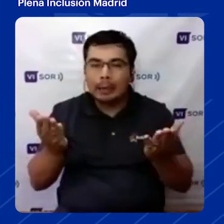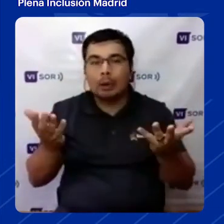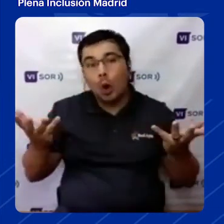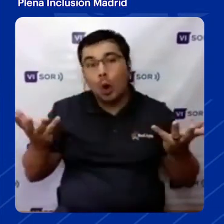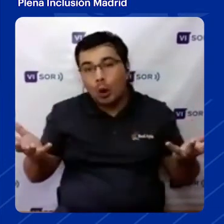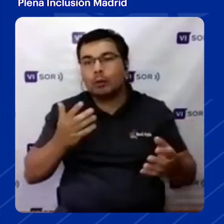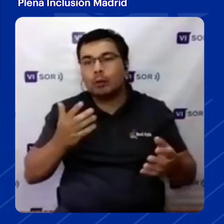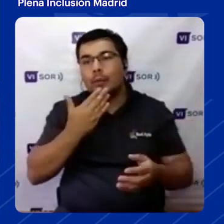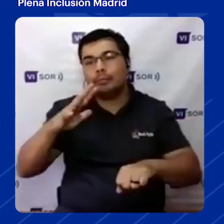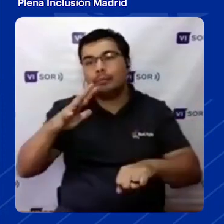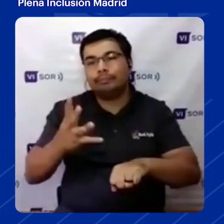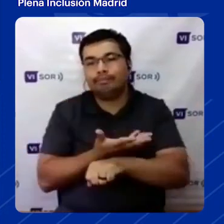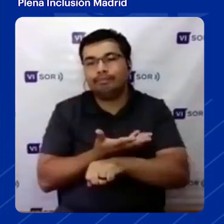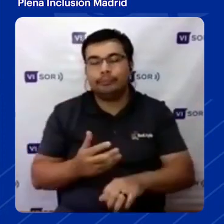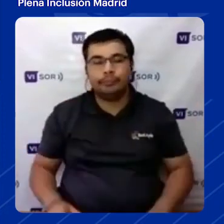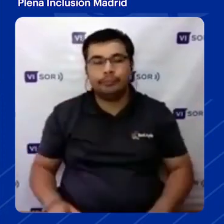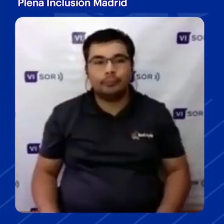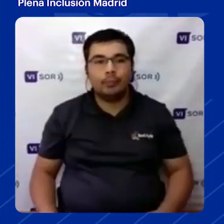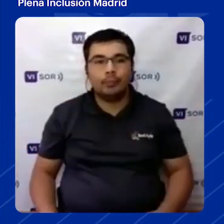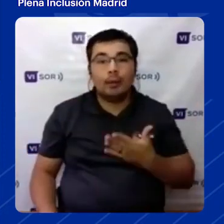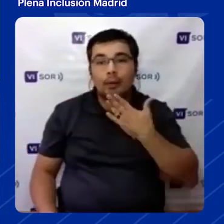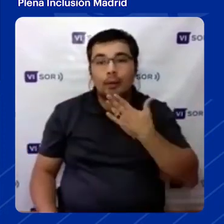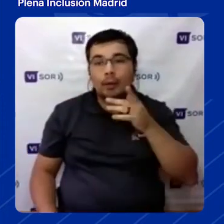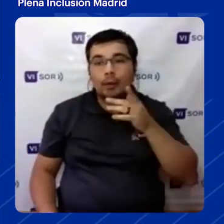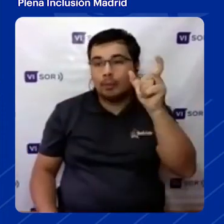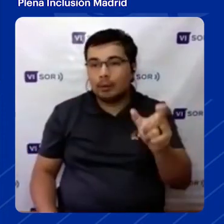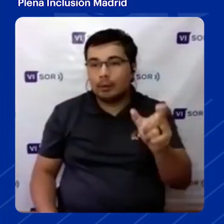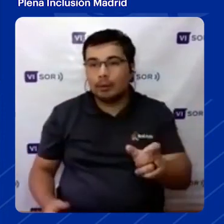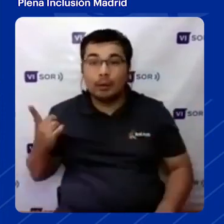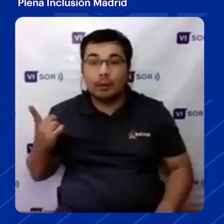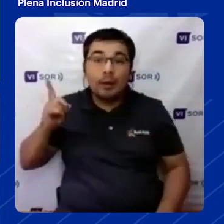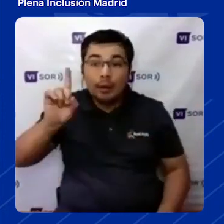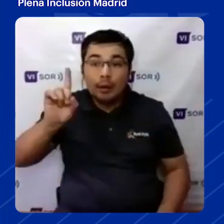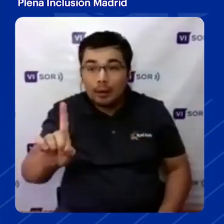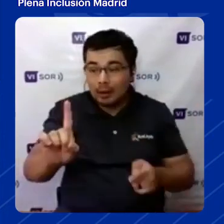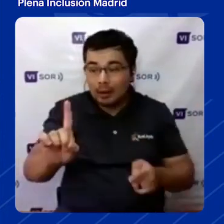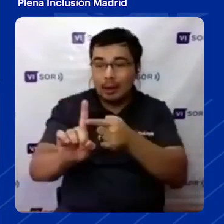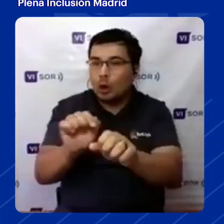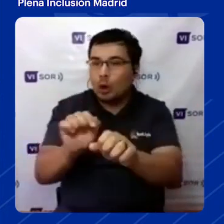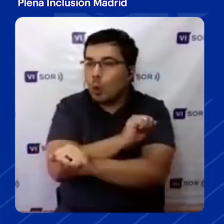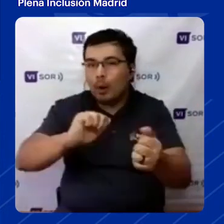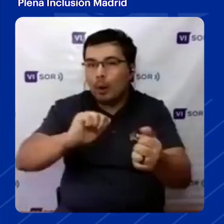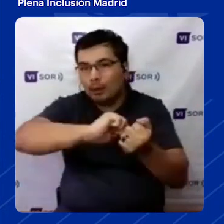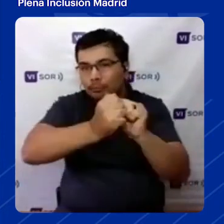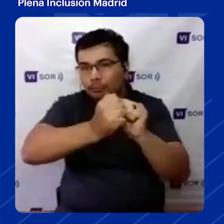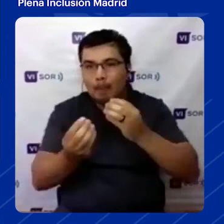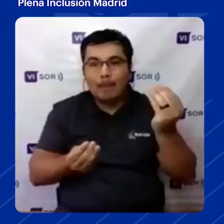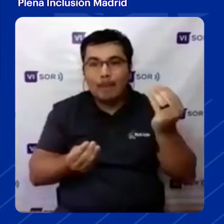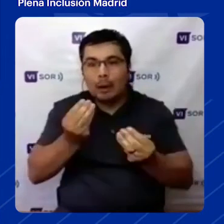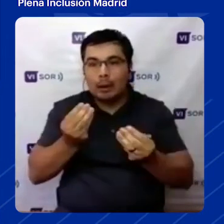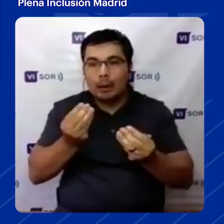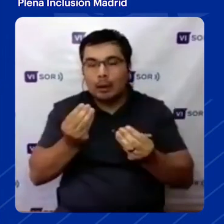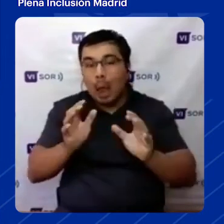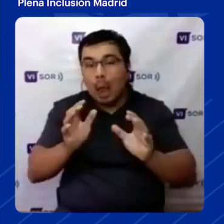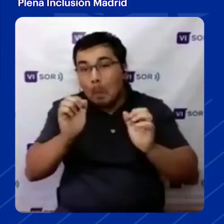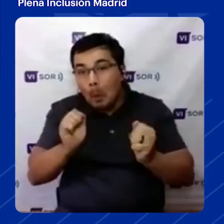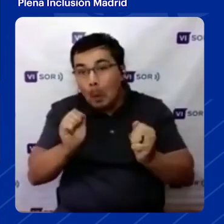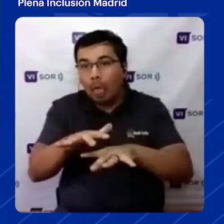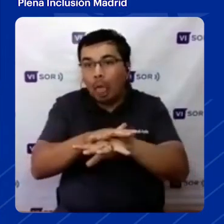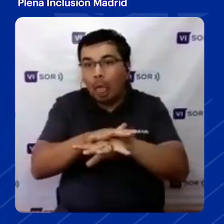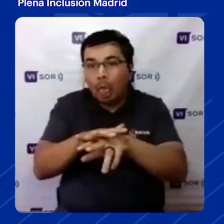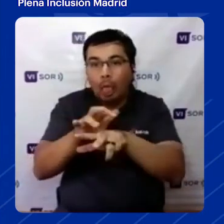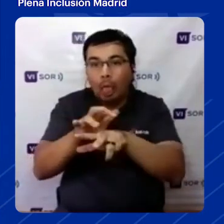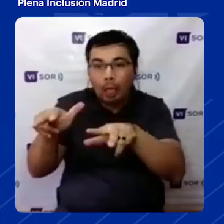Y, por supuesto, quien dinamiza no puede haber hecho la adaptación para evitar posibles influencias